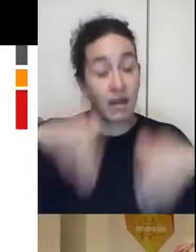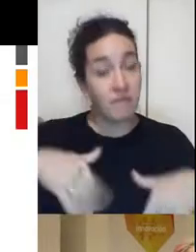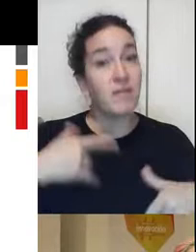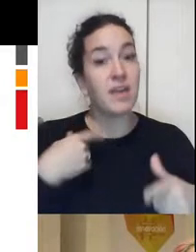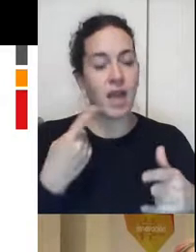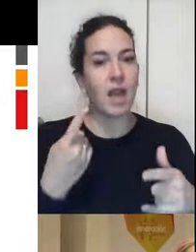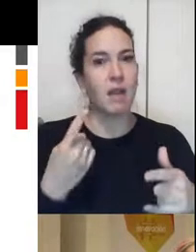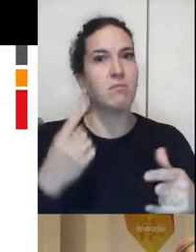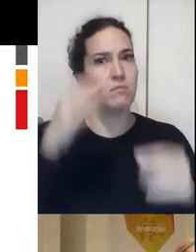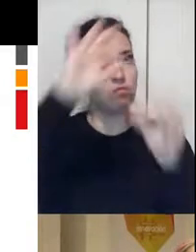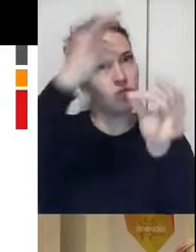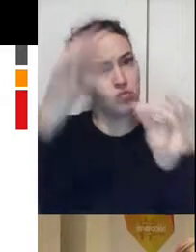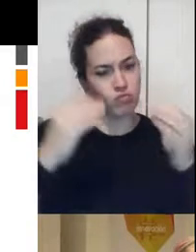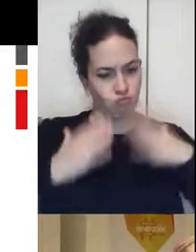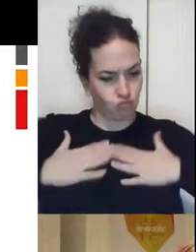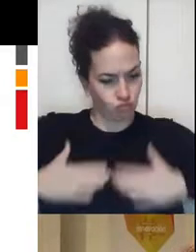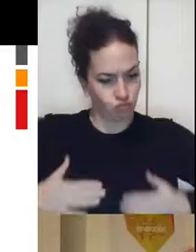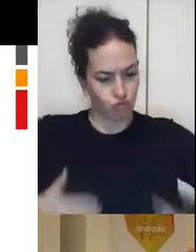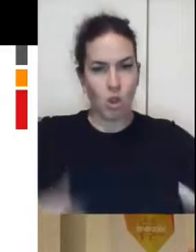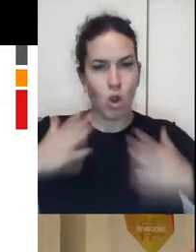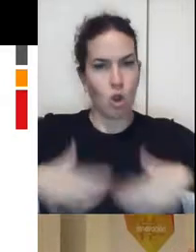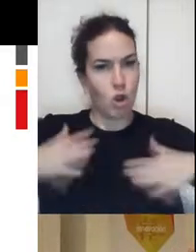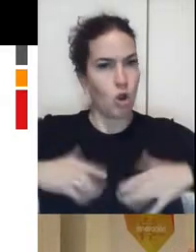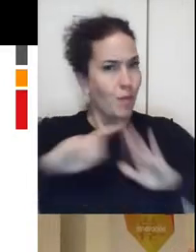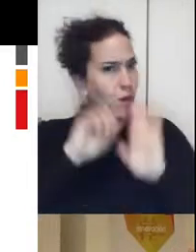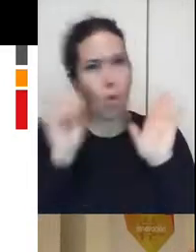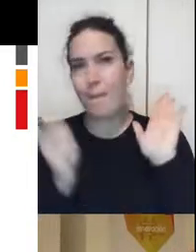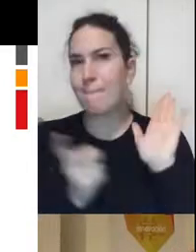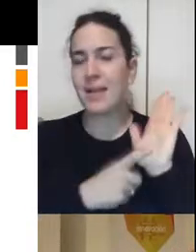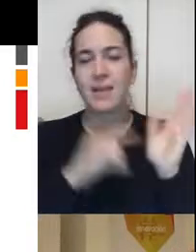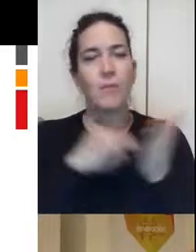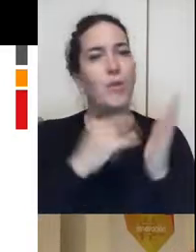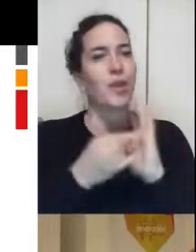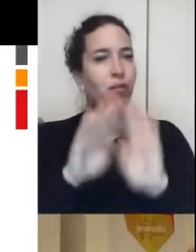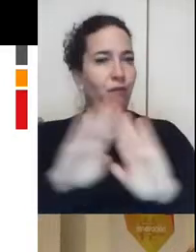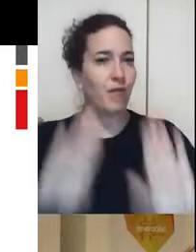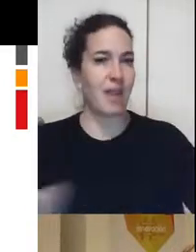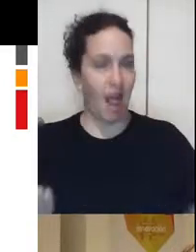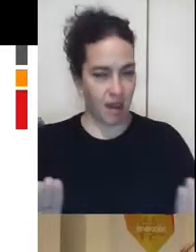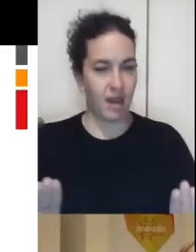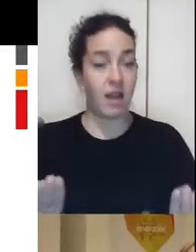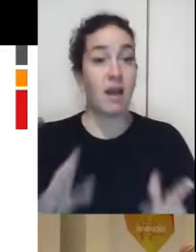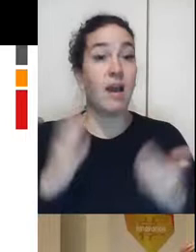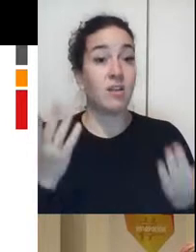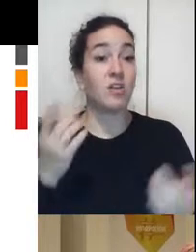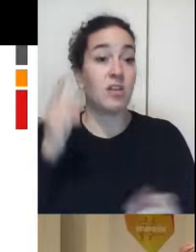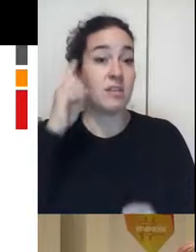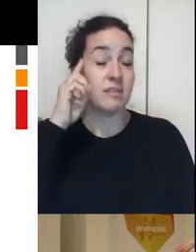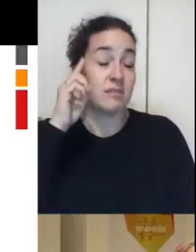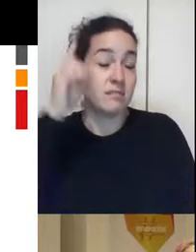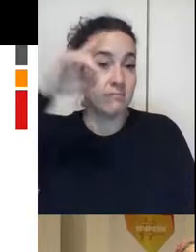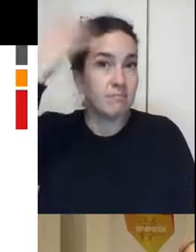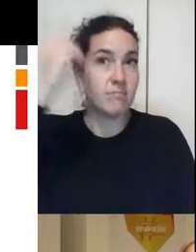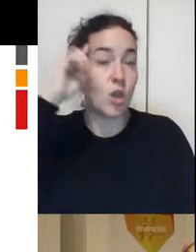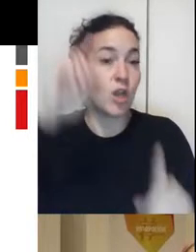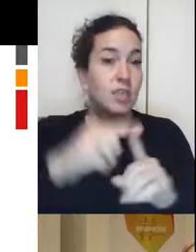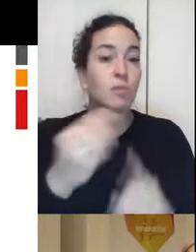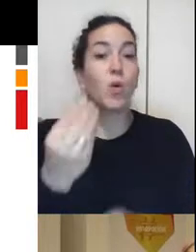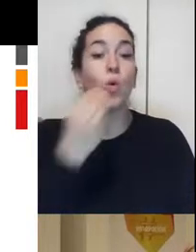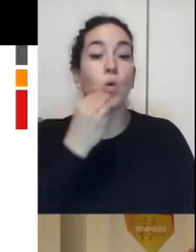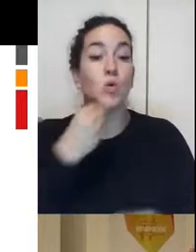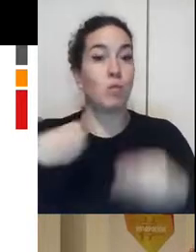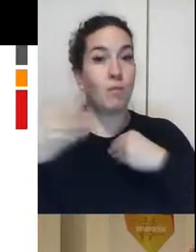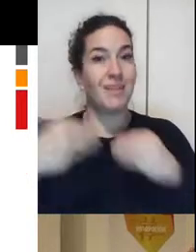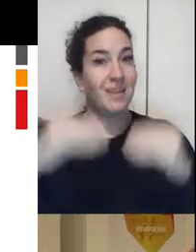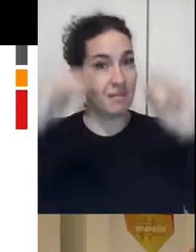piezas completas para sus proyectos finales, con lo cual el objetivo de esta iniciativa, que era el de reducir el consumo de materiales